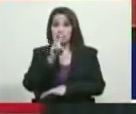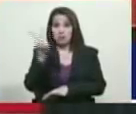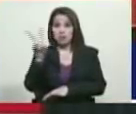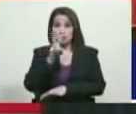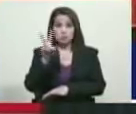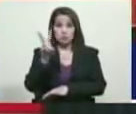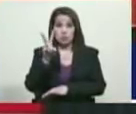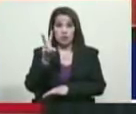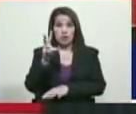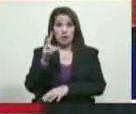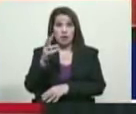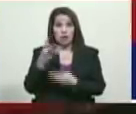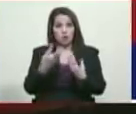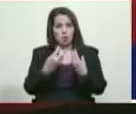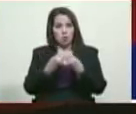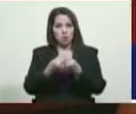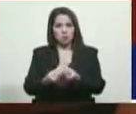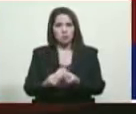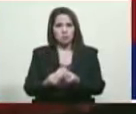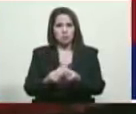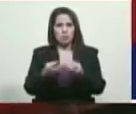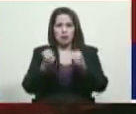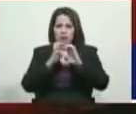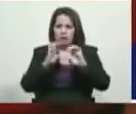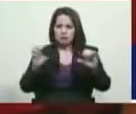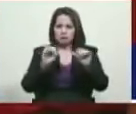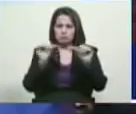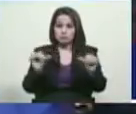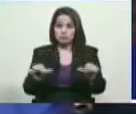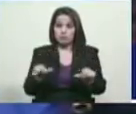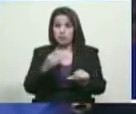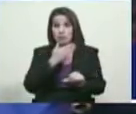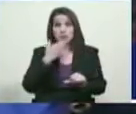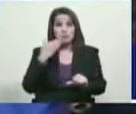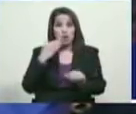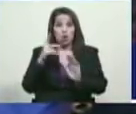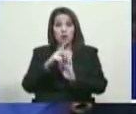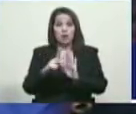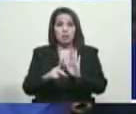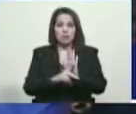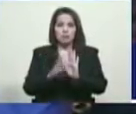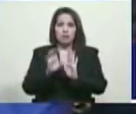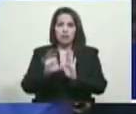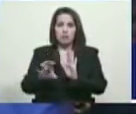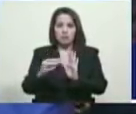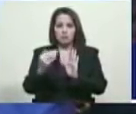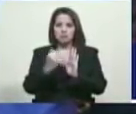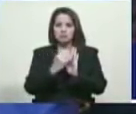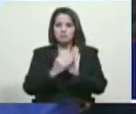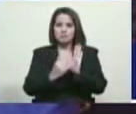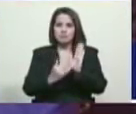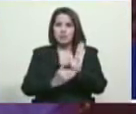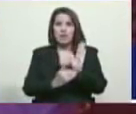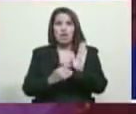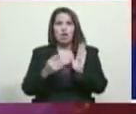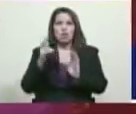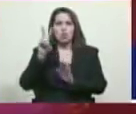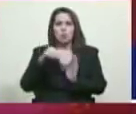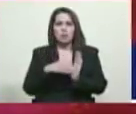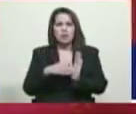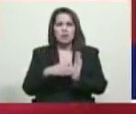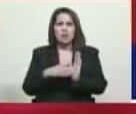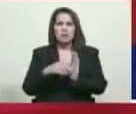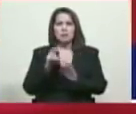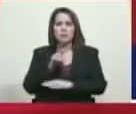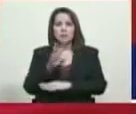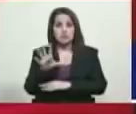desde la construcción de un avanzado sistema educativo enmarcado en el Plan de la Patria 2025. Una muestra